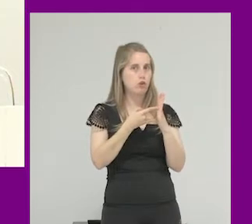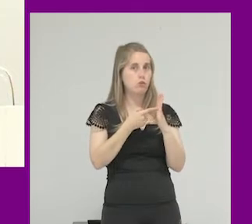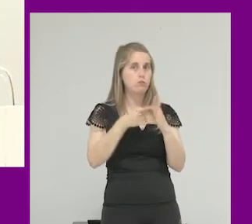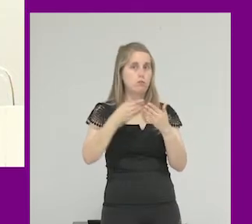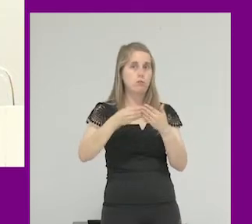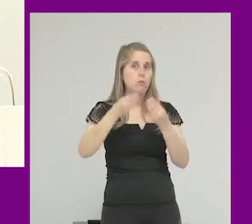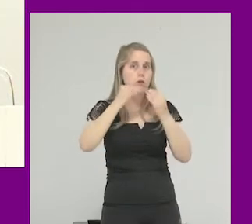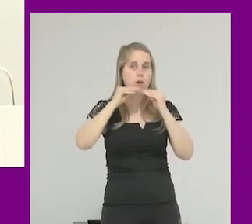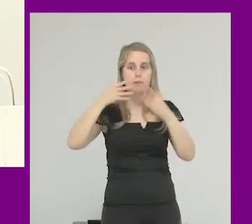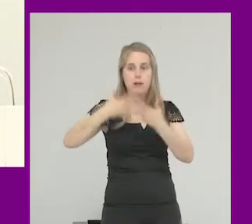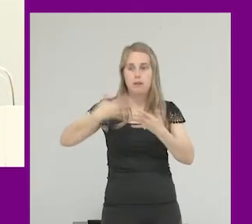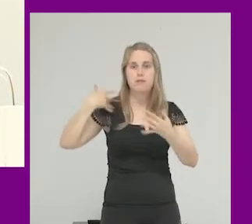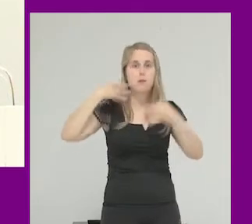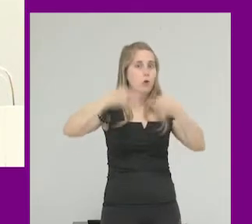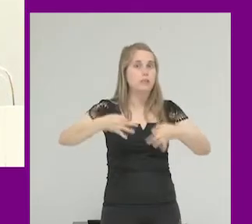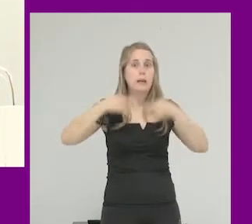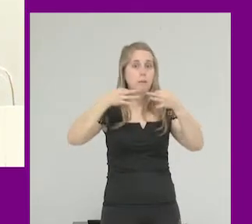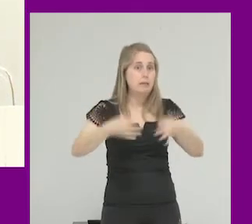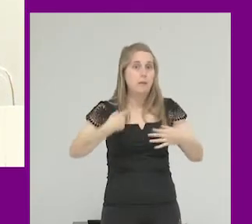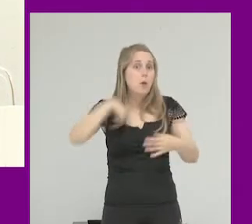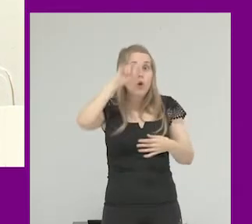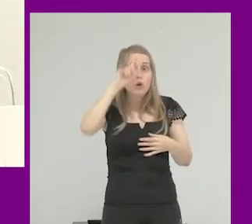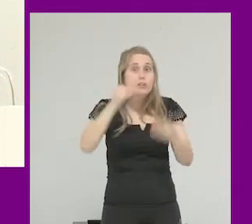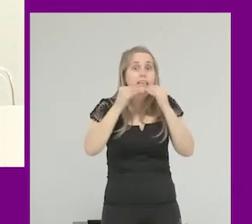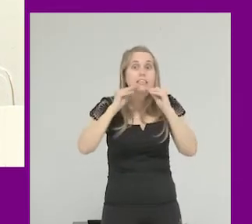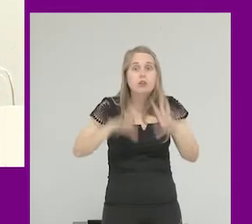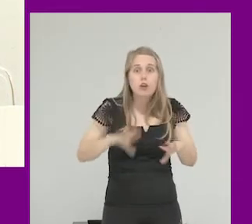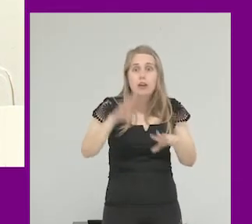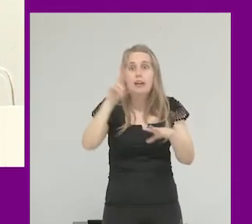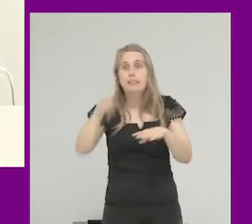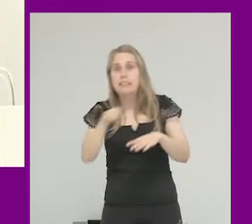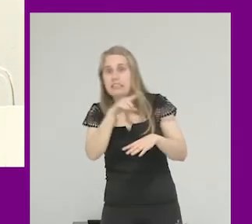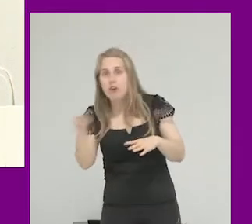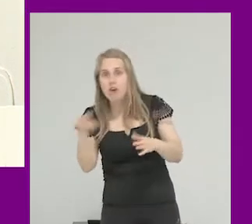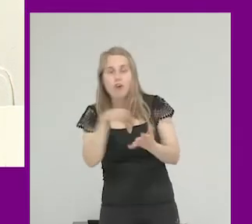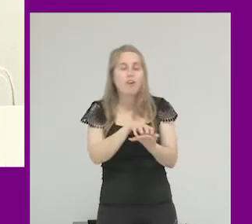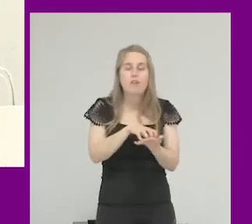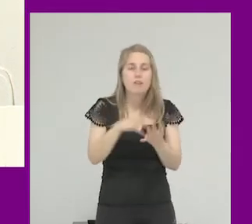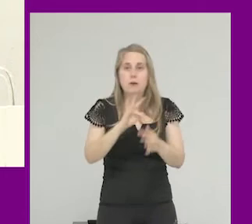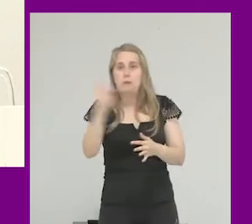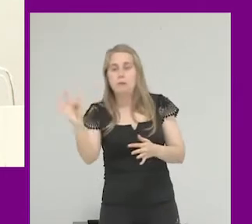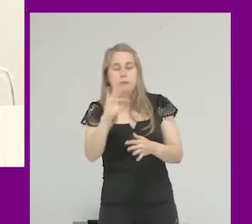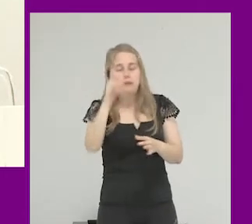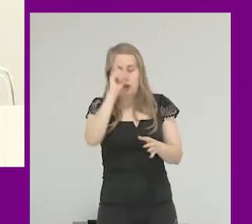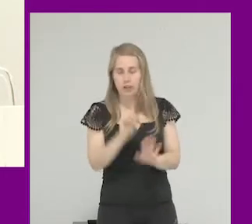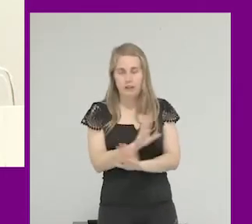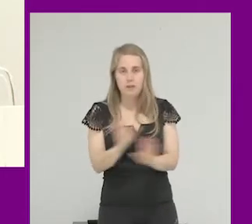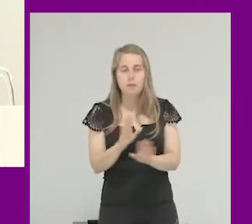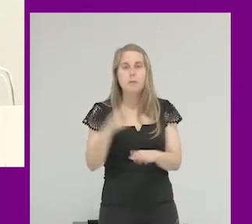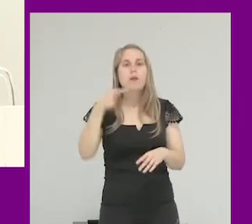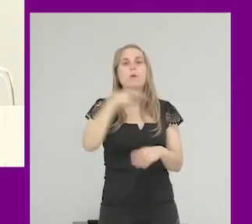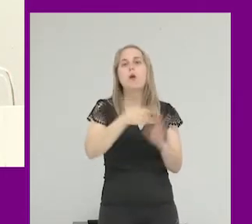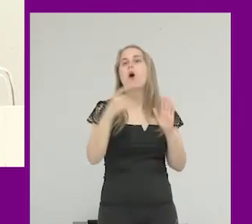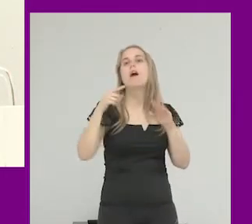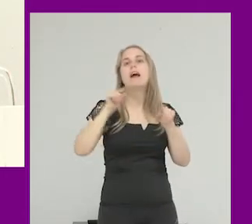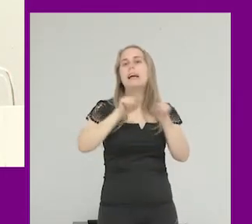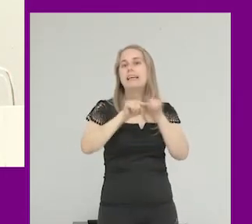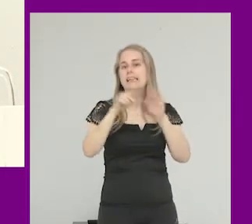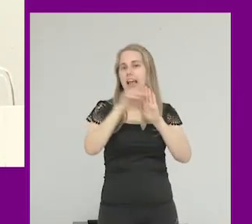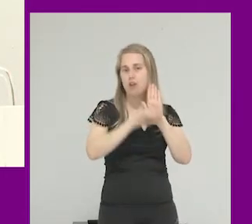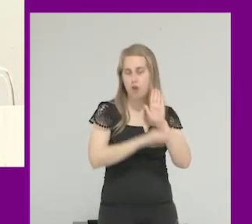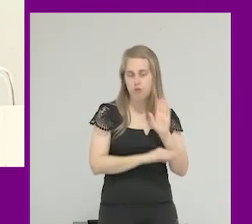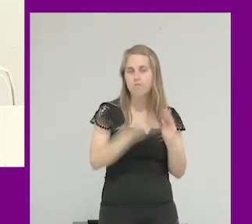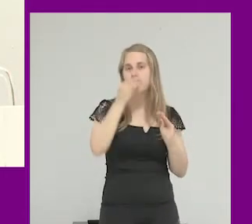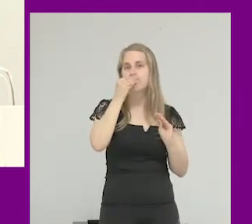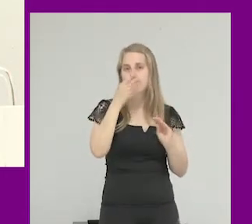la historia ahora que todo el rato está, no sé si existe la historia, si no existe, si se pasa o no se pasa, pero con muy buen criterio